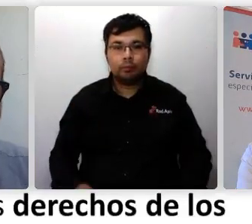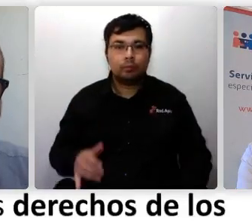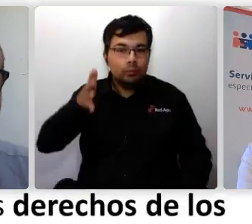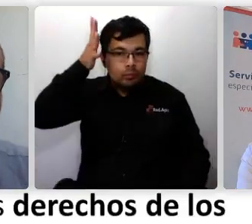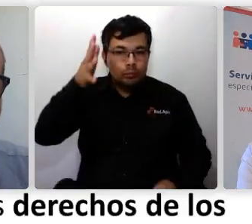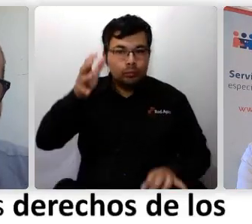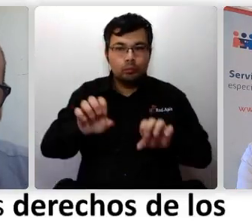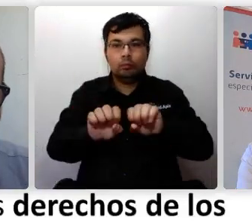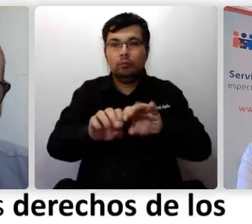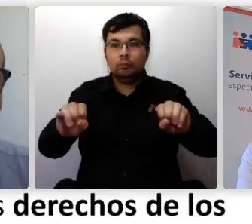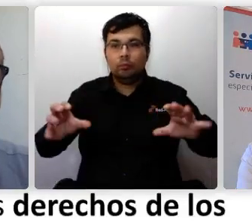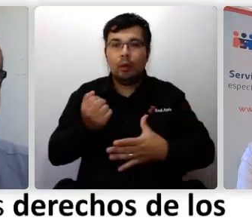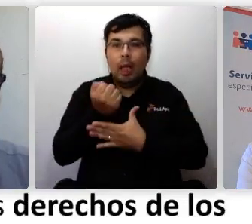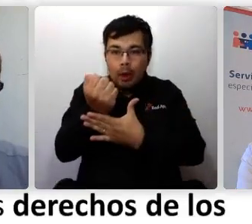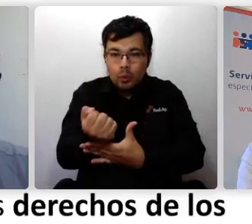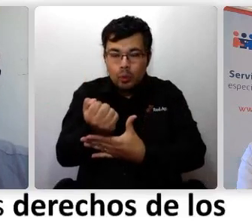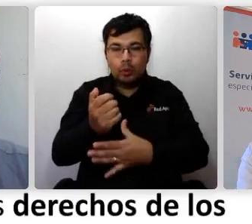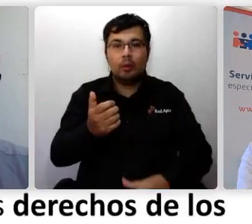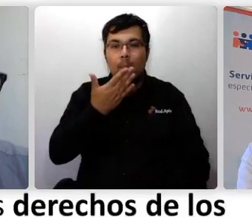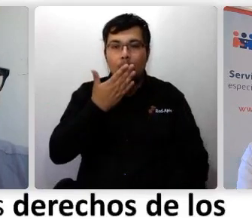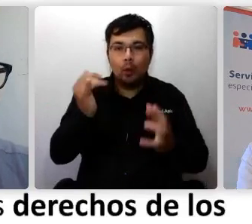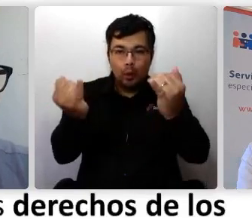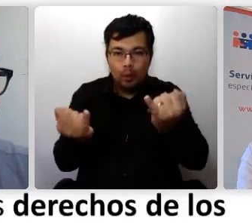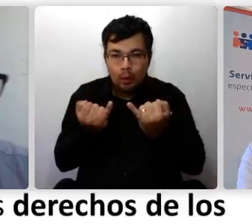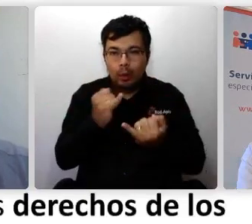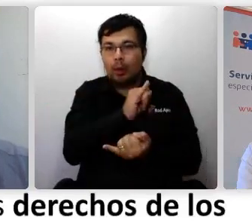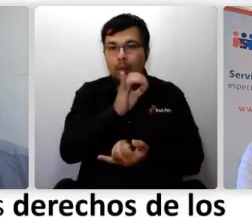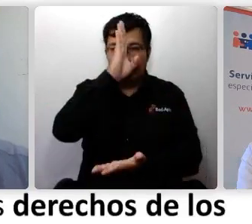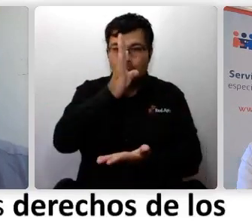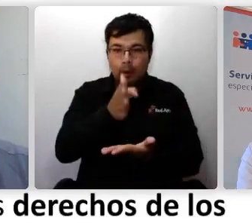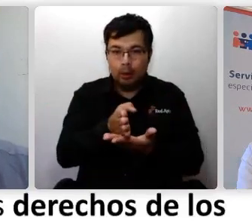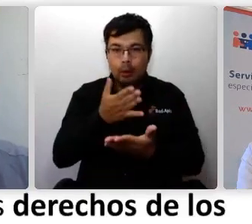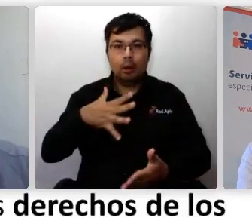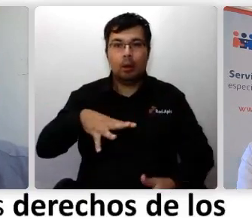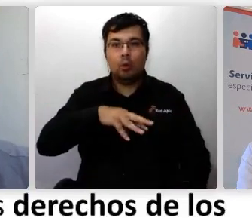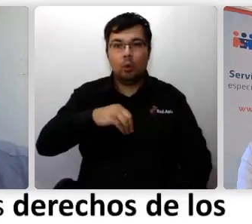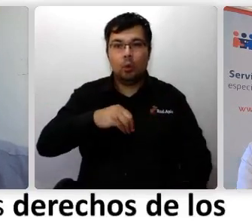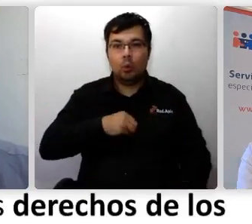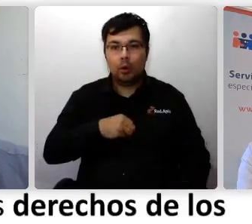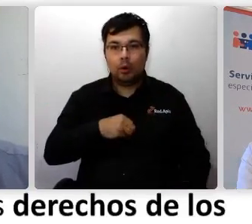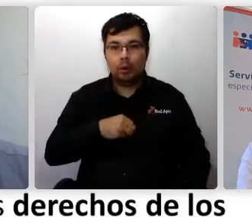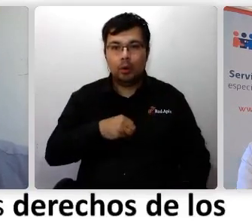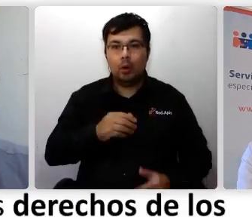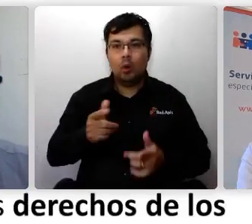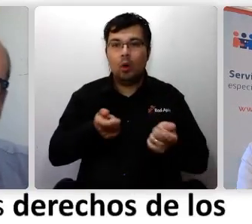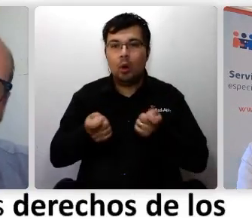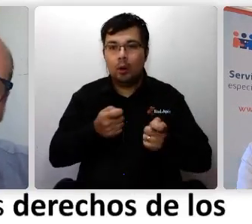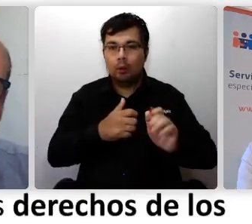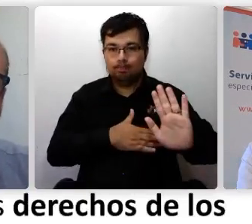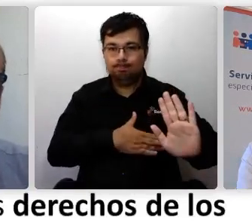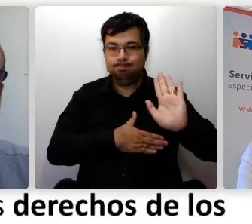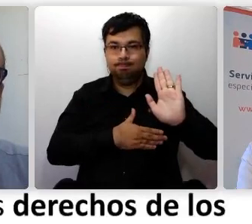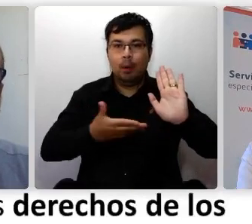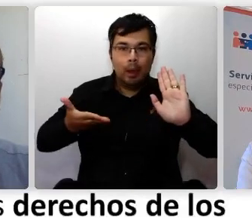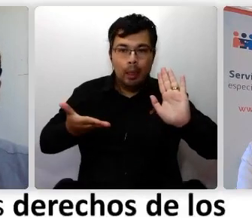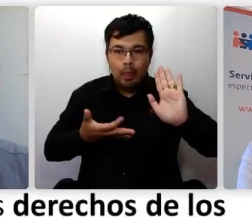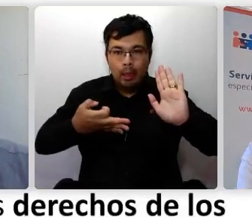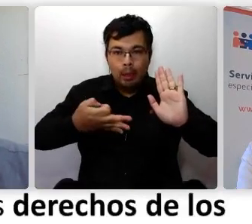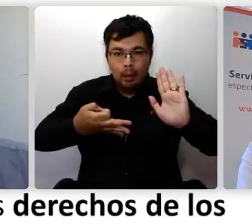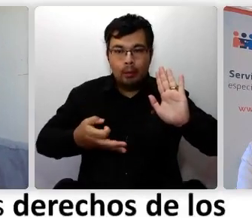lo digo hasta el cansancio, tomar más y mejores decisiones en nuestros negocios. Estamos convencidos de ello. Así que, Iván, querido, un gran